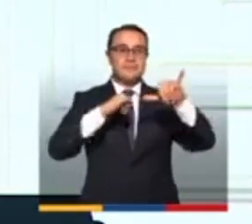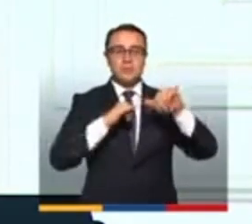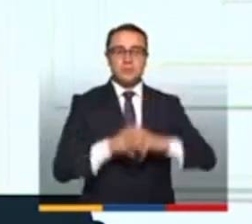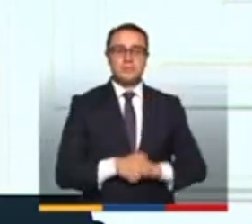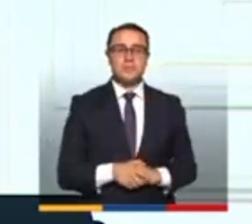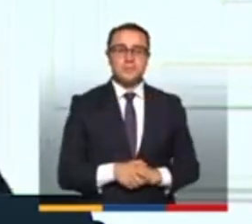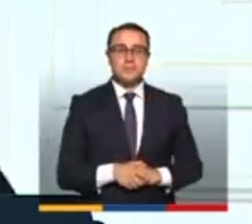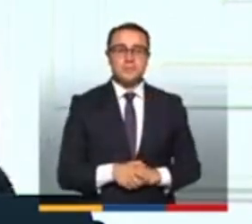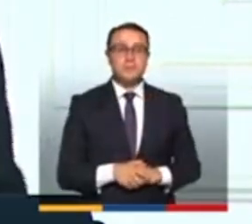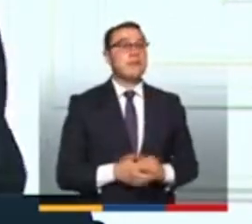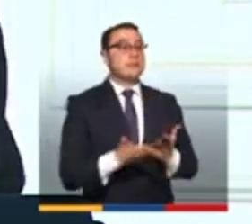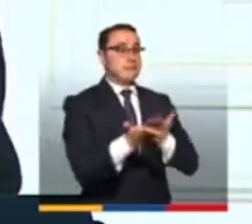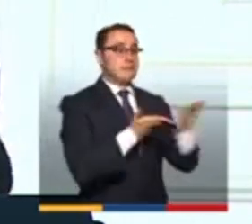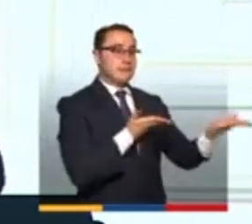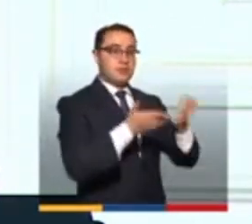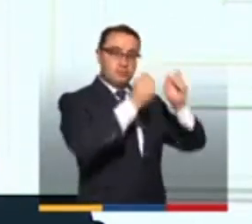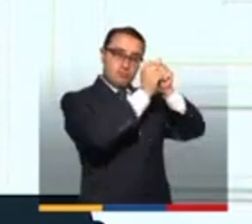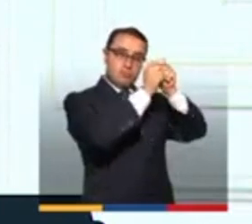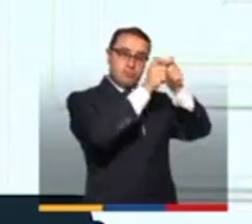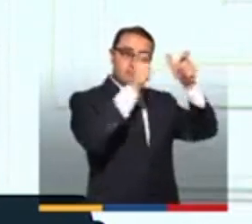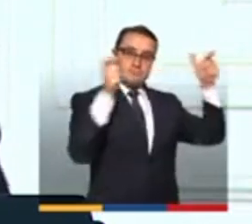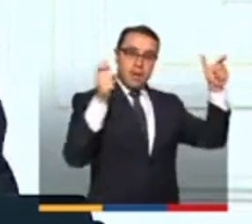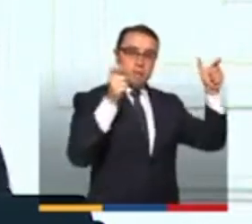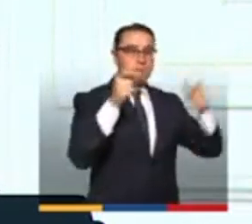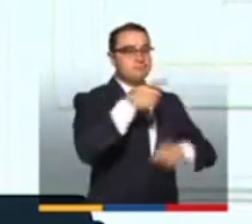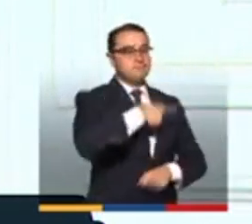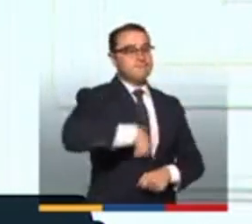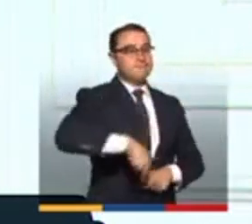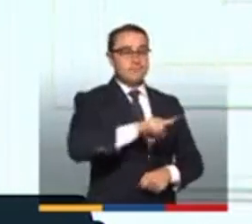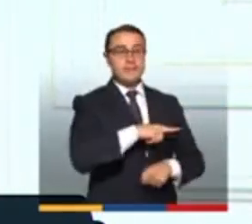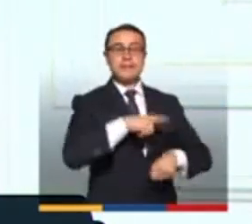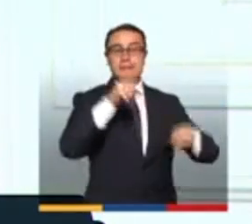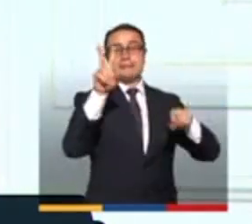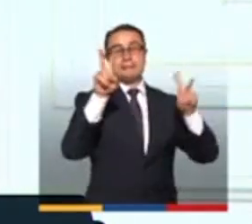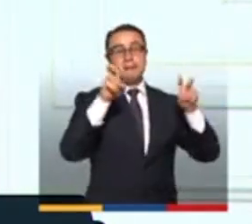Servicios públicos domiciliarios hablaríamos aquí hasta la noche.